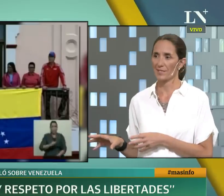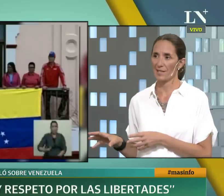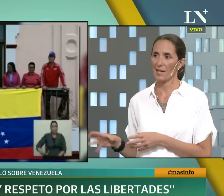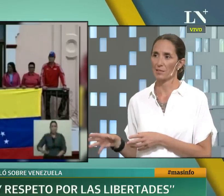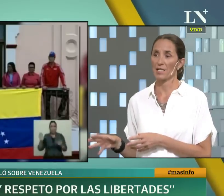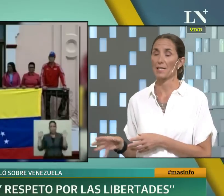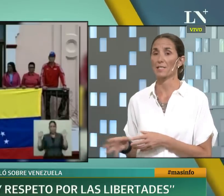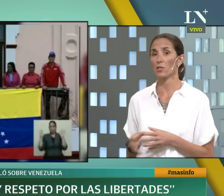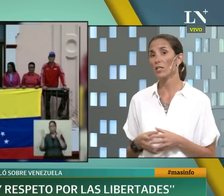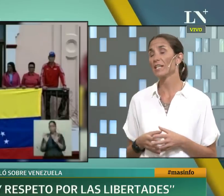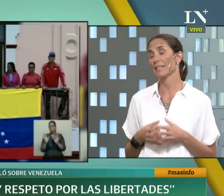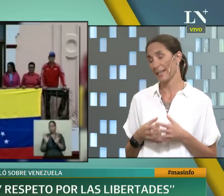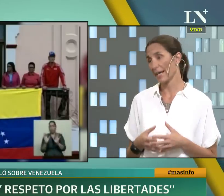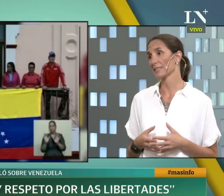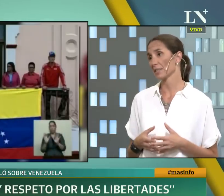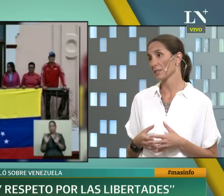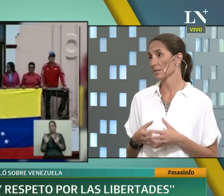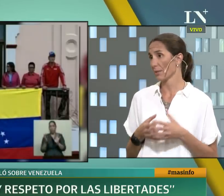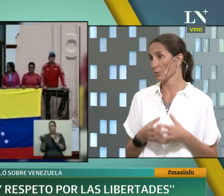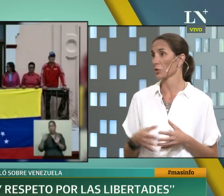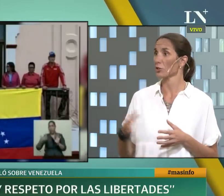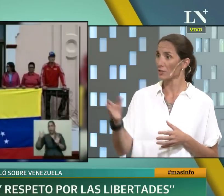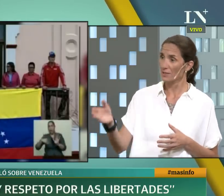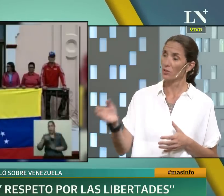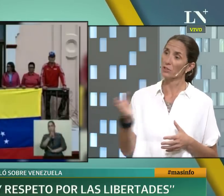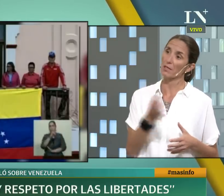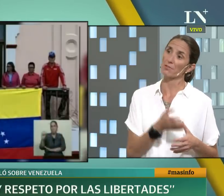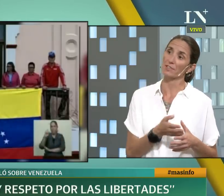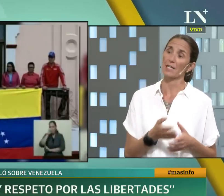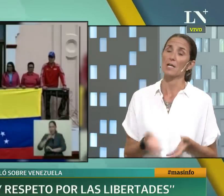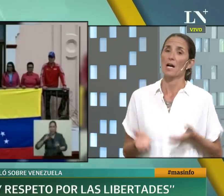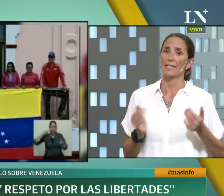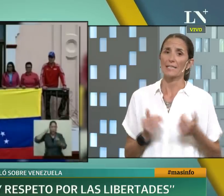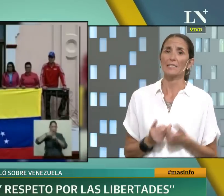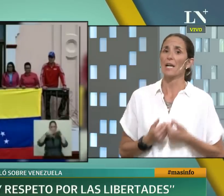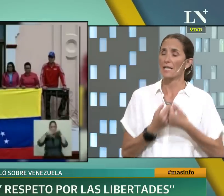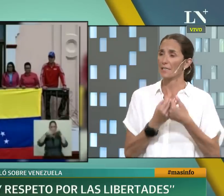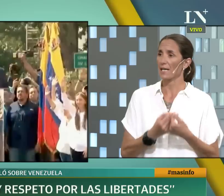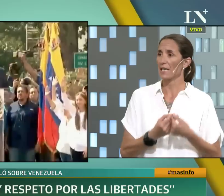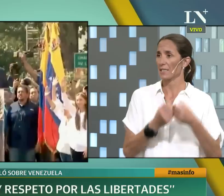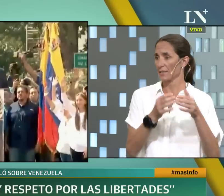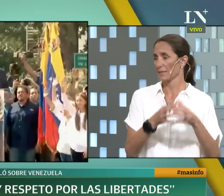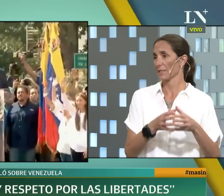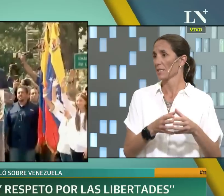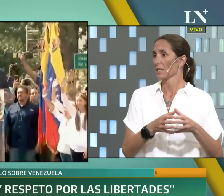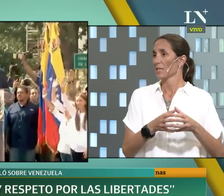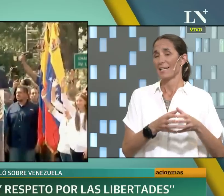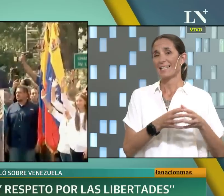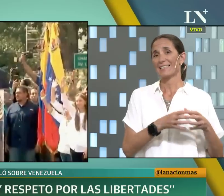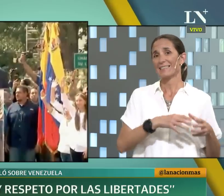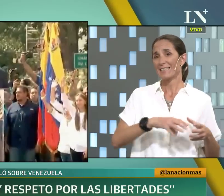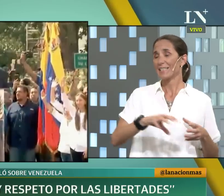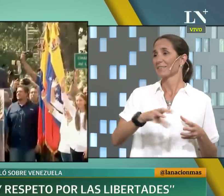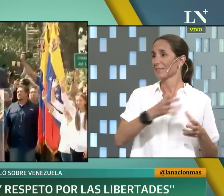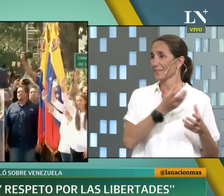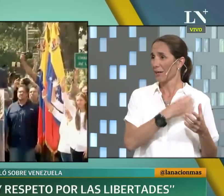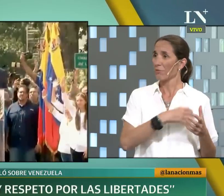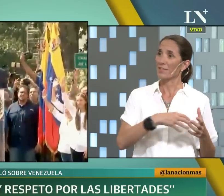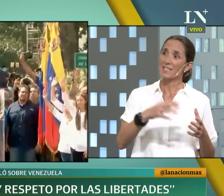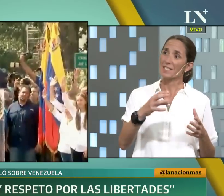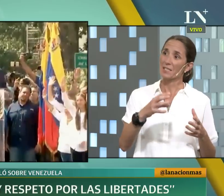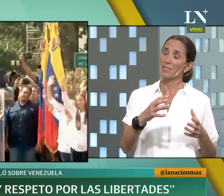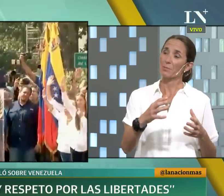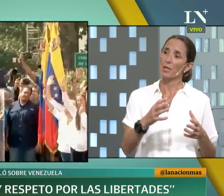las Fuerzas Armadas, sino era el desgaste de Maduro. Lo que te contaba al final. Argentina está en este tren, en